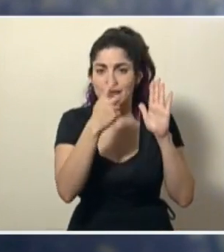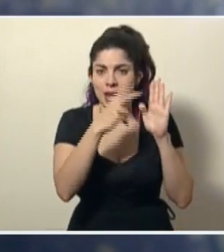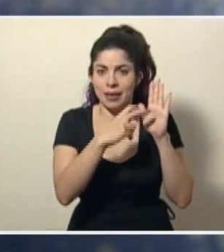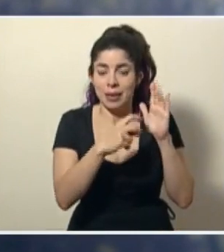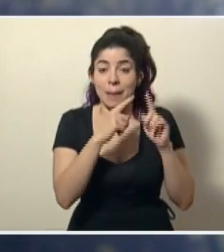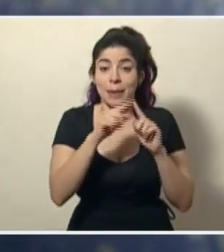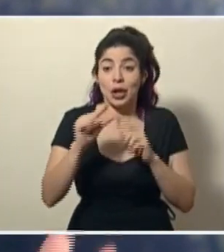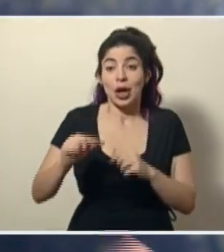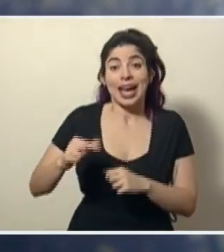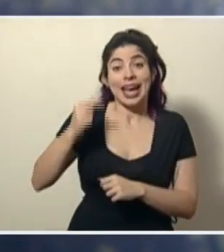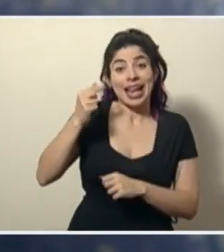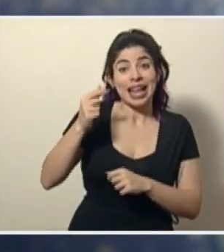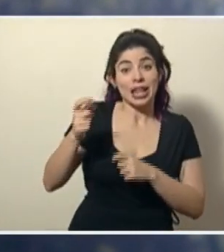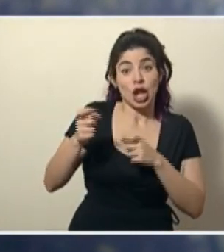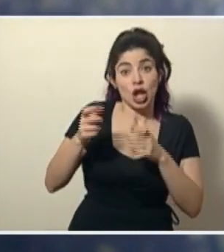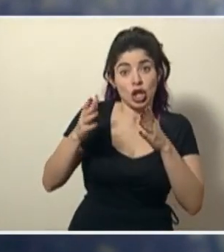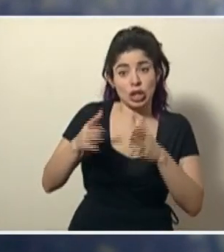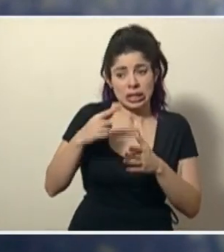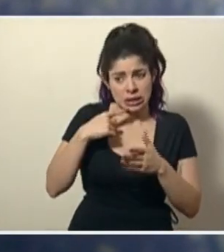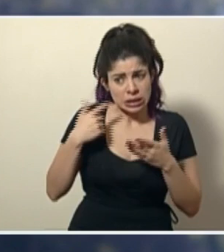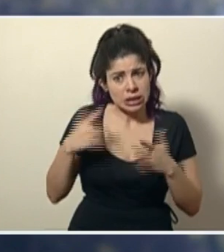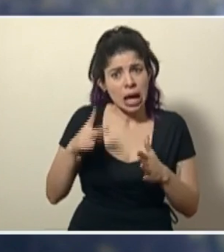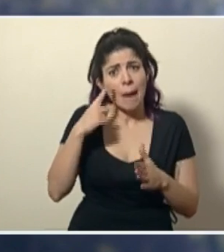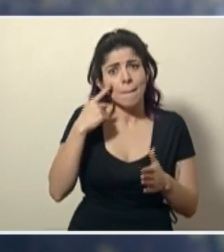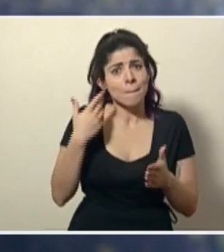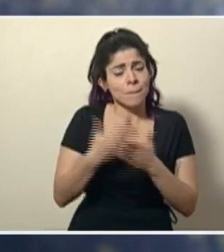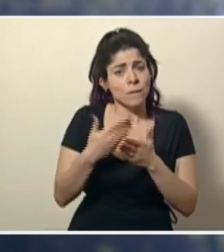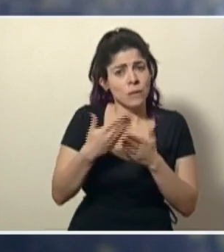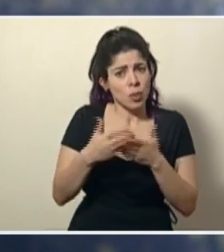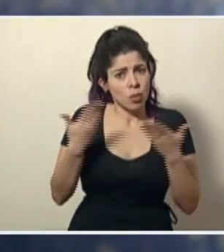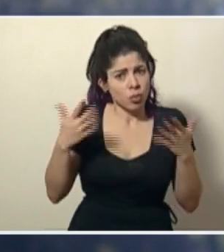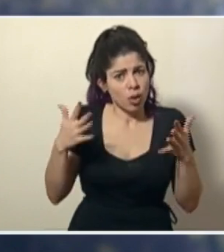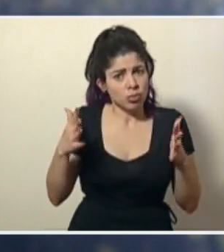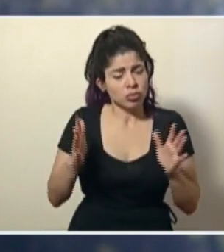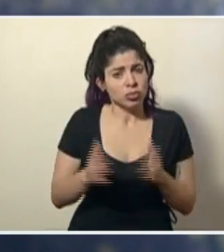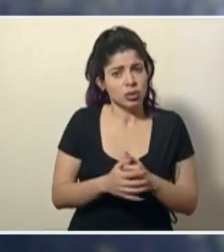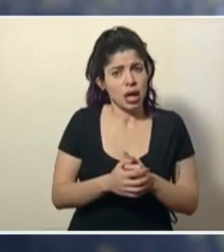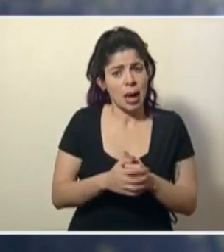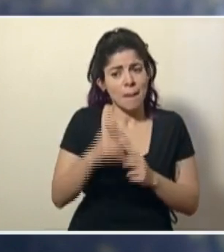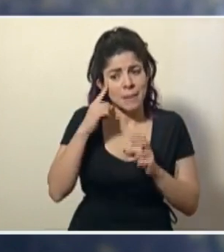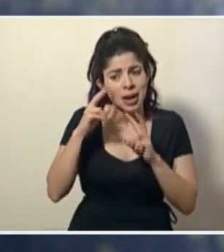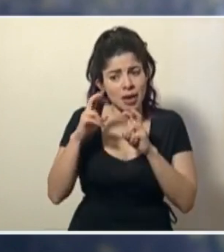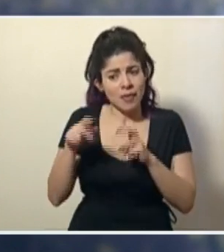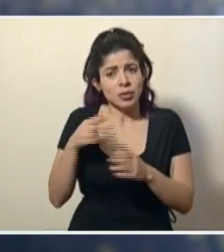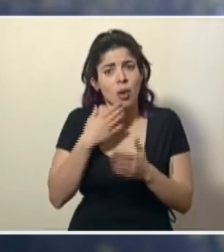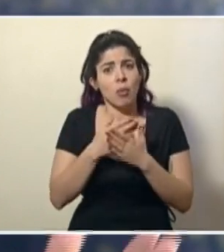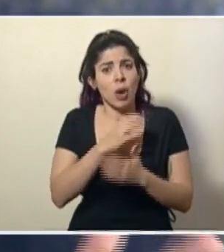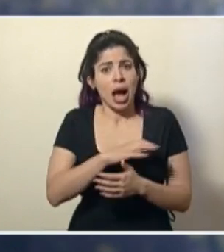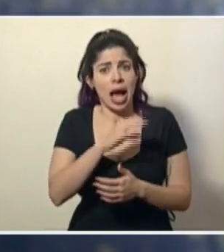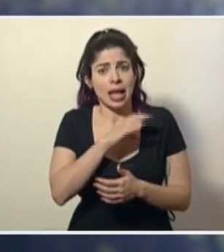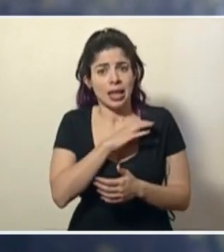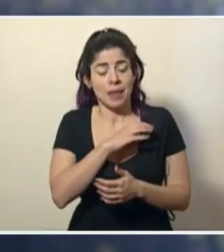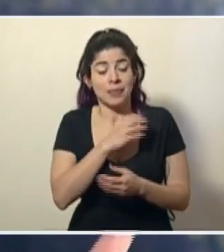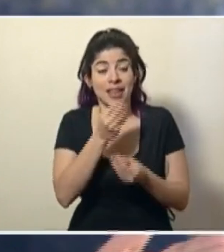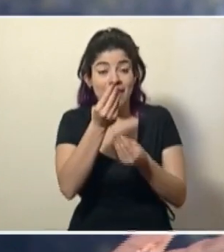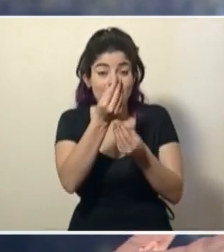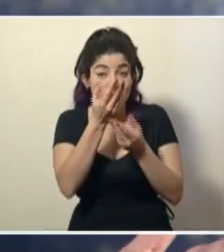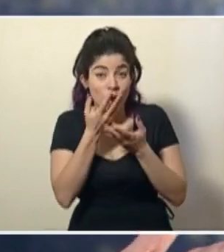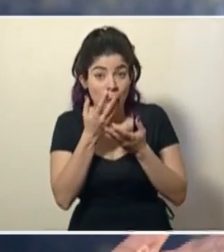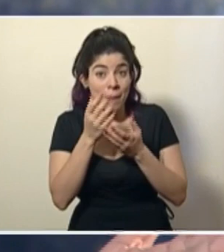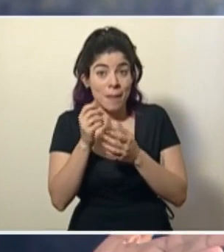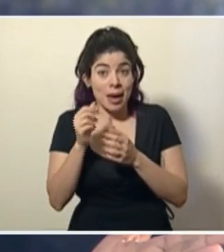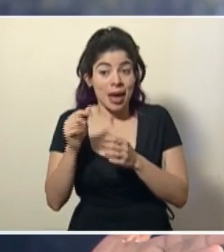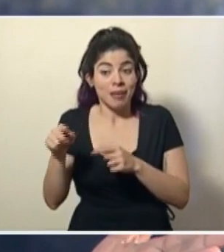logística aseguró que sí se habían hecho pruebas incluso mecánicas para verificar la calidad. El informe de auditoría que